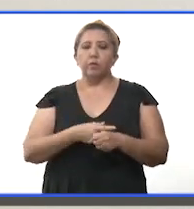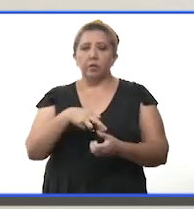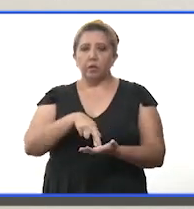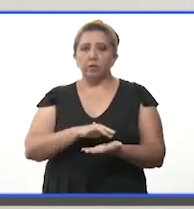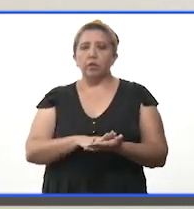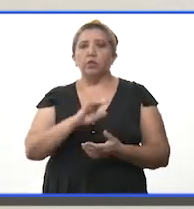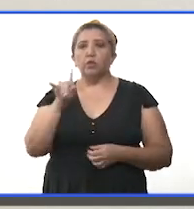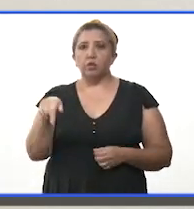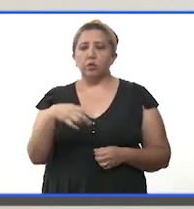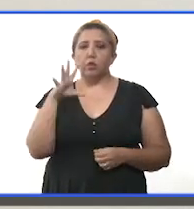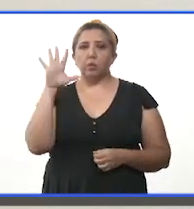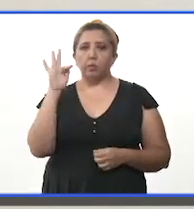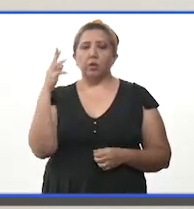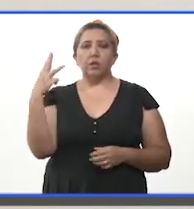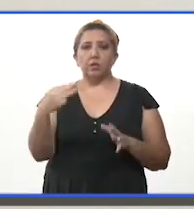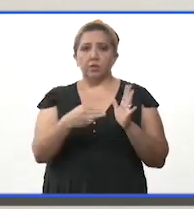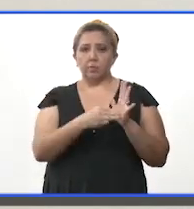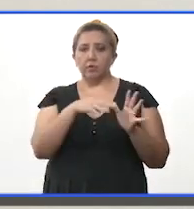contagios registrados, que son